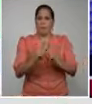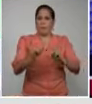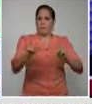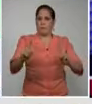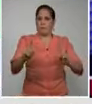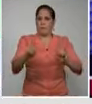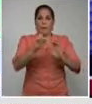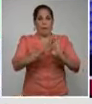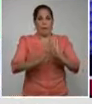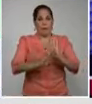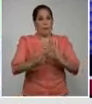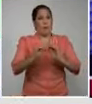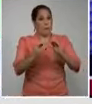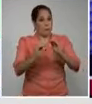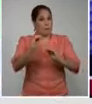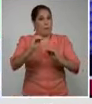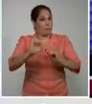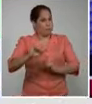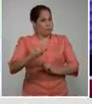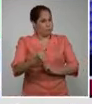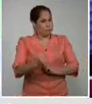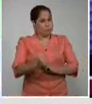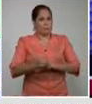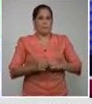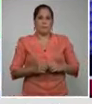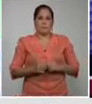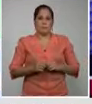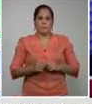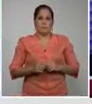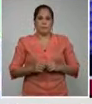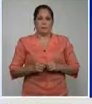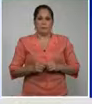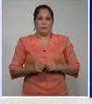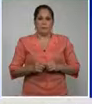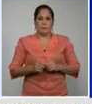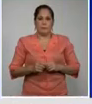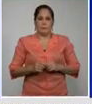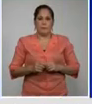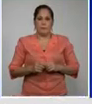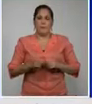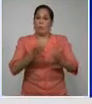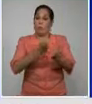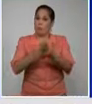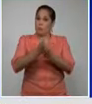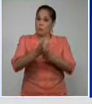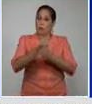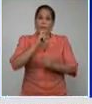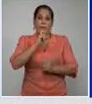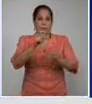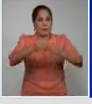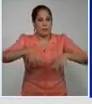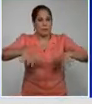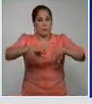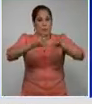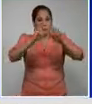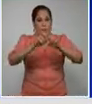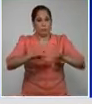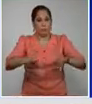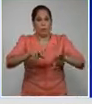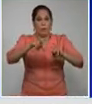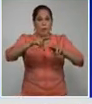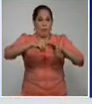e incrementándolo y adelantando con nuestra inmunización. Continúa siendo muy tensa la situación epidemiológica en el país,